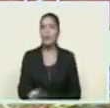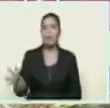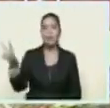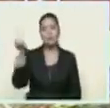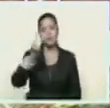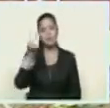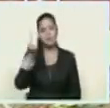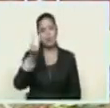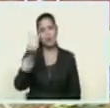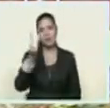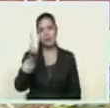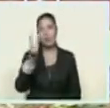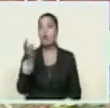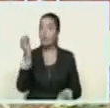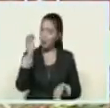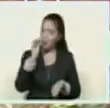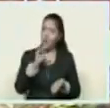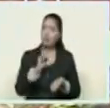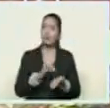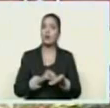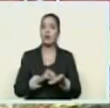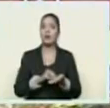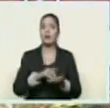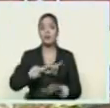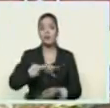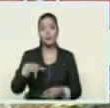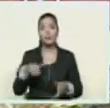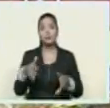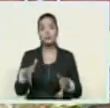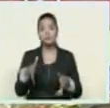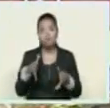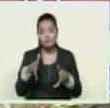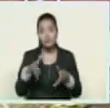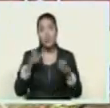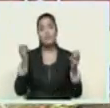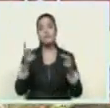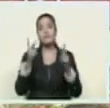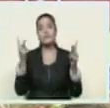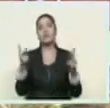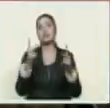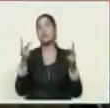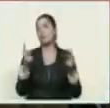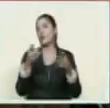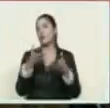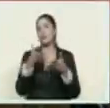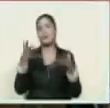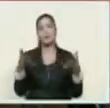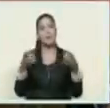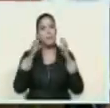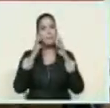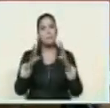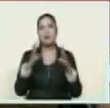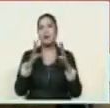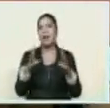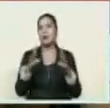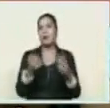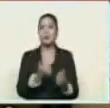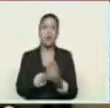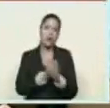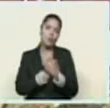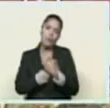venezolano una vez más hemos tenido una victoria grandiosa milagrosa